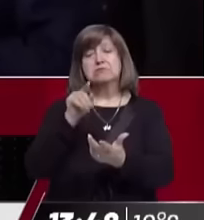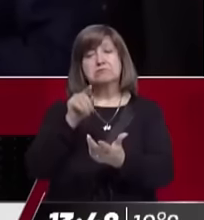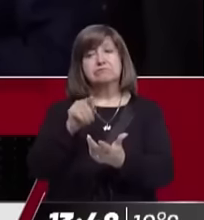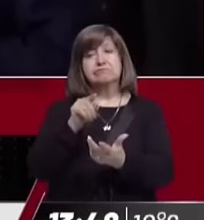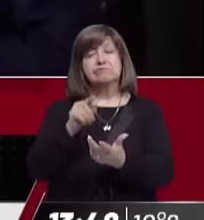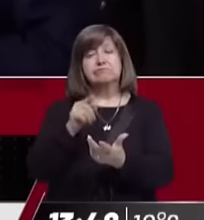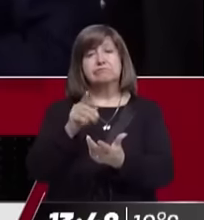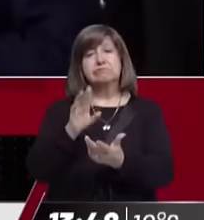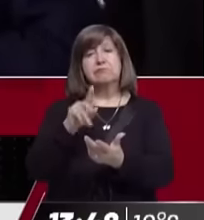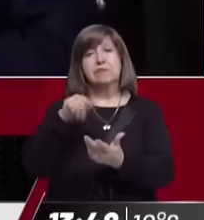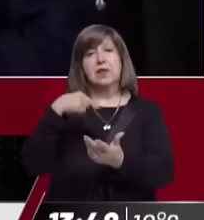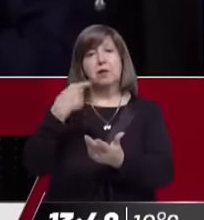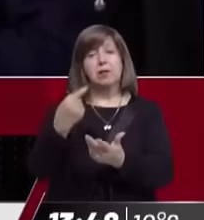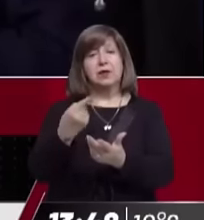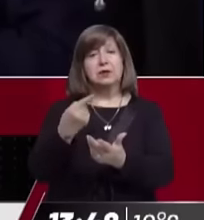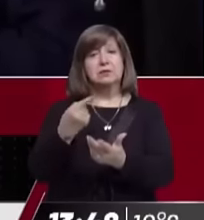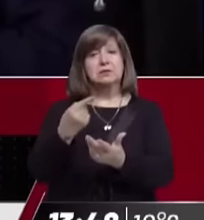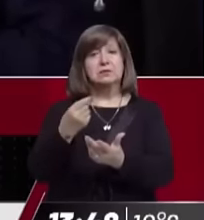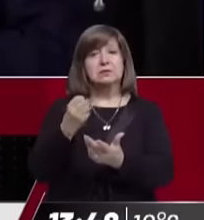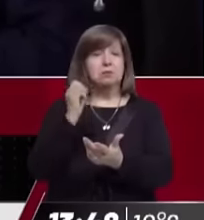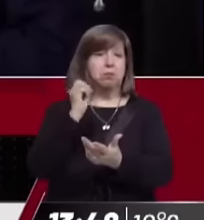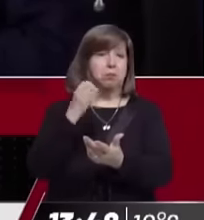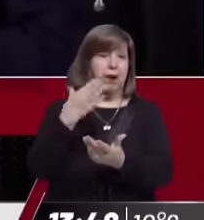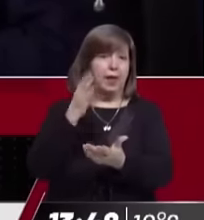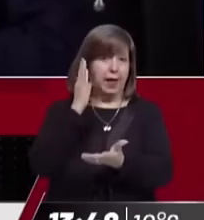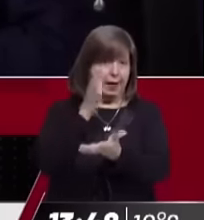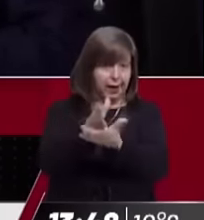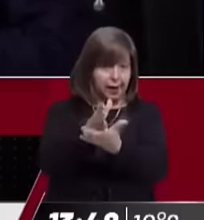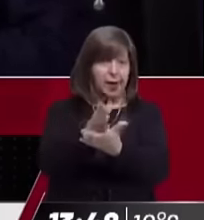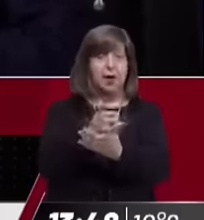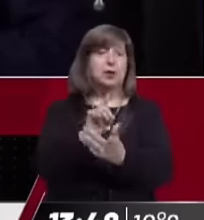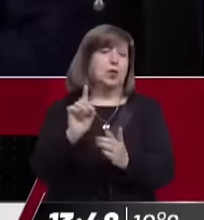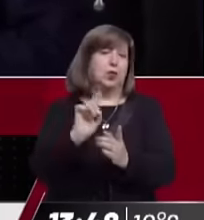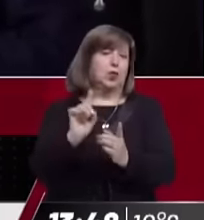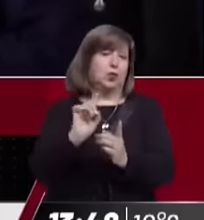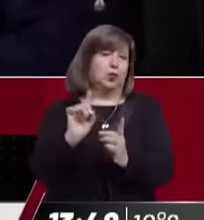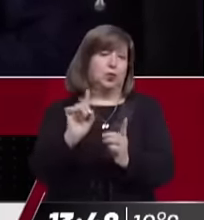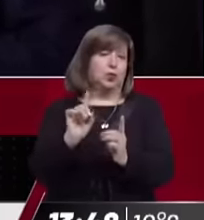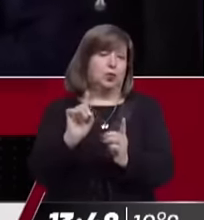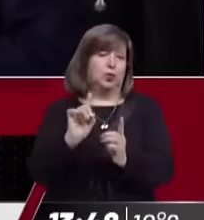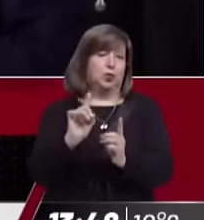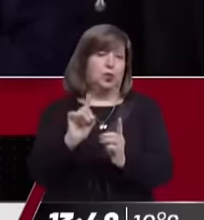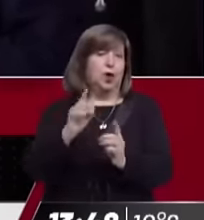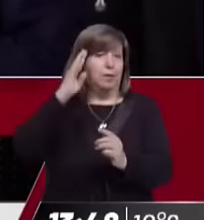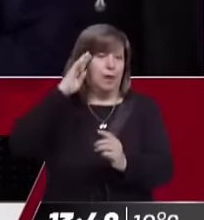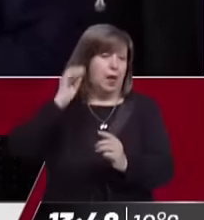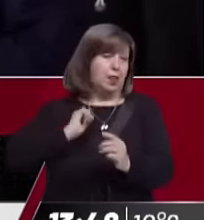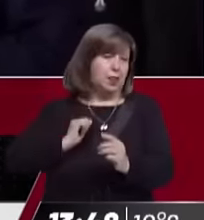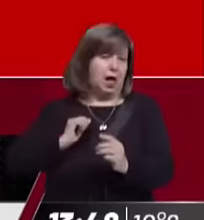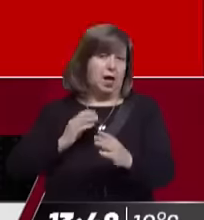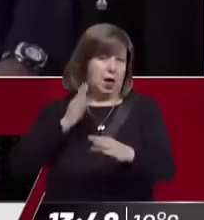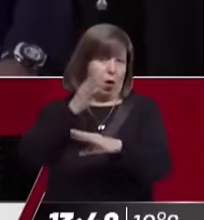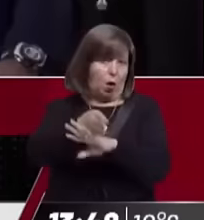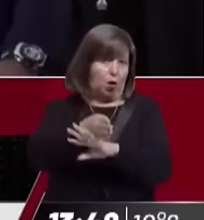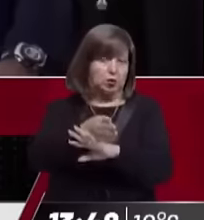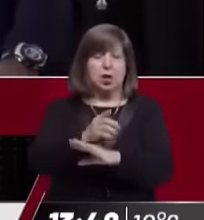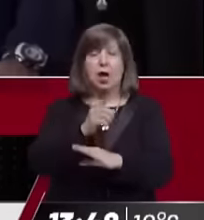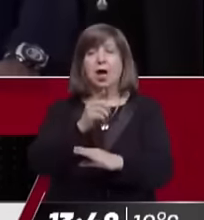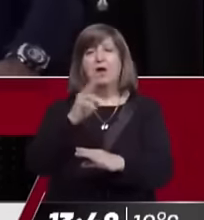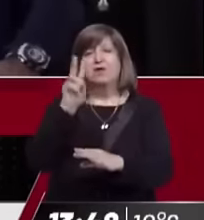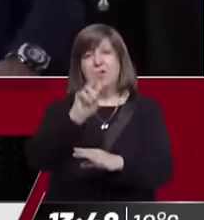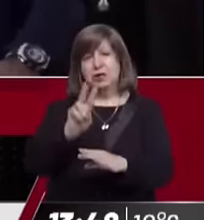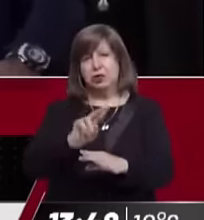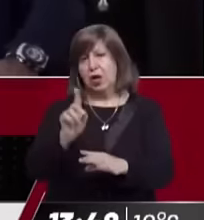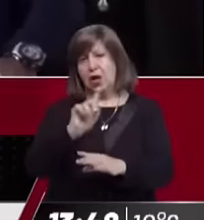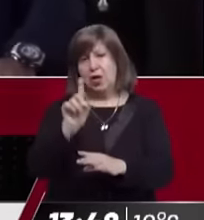toda posible acción dura. ¿No? Acá nadie imagina una medida militar, nadie imagina una invasión, ni